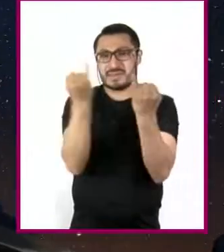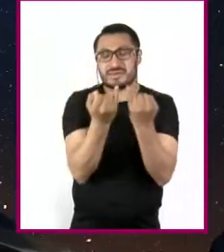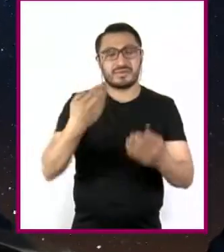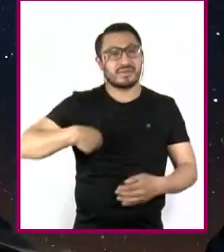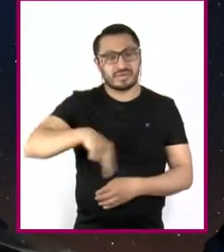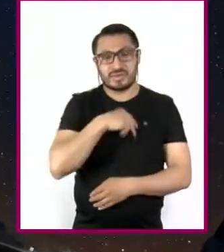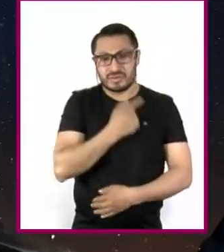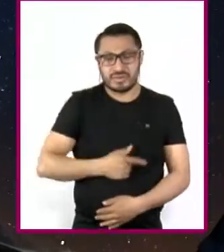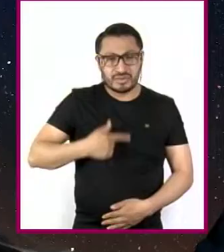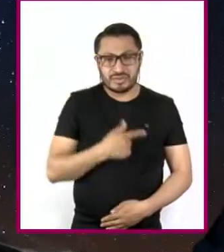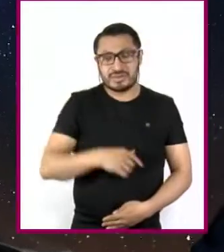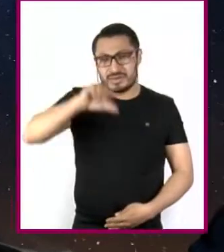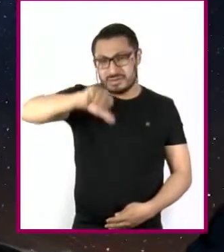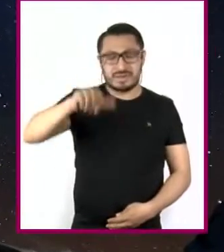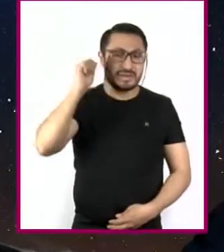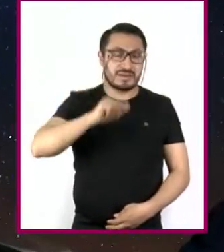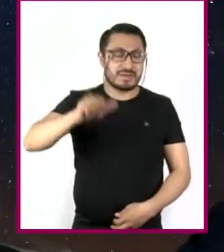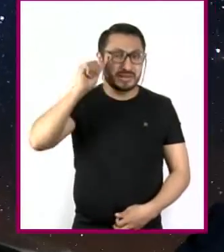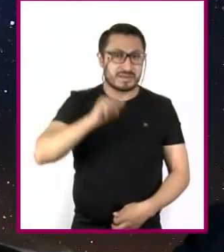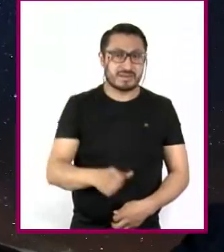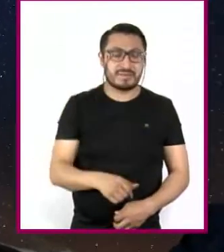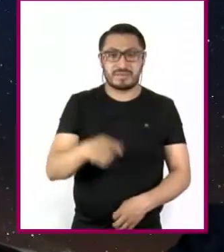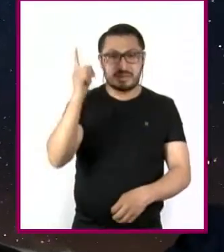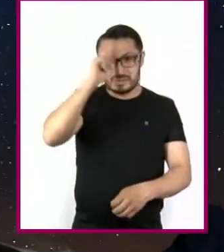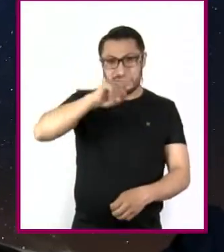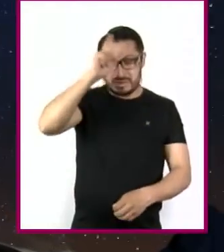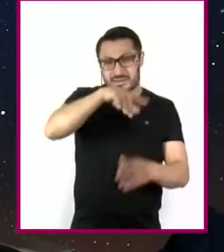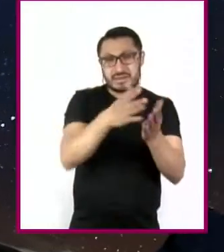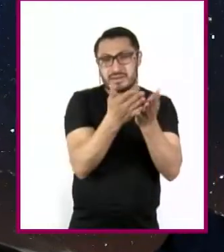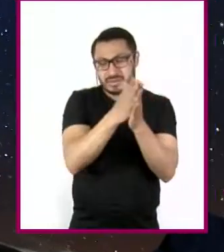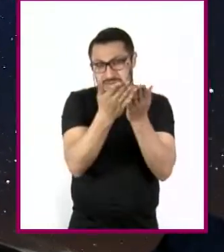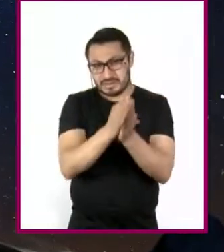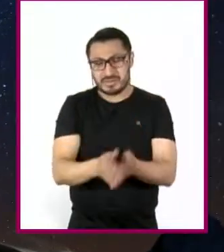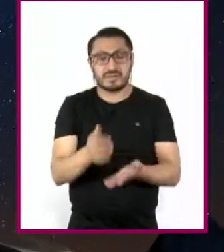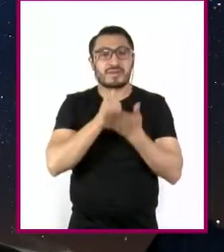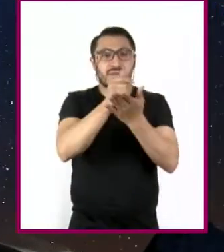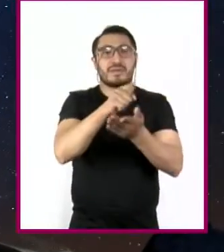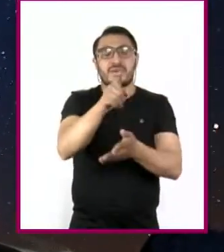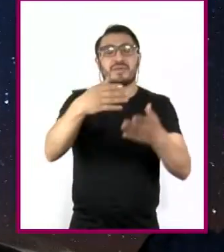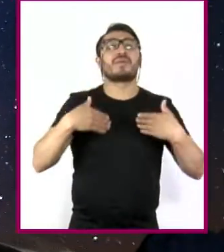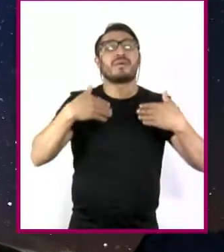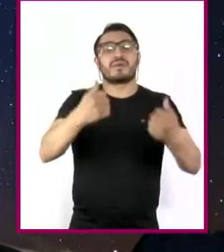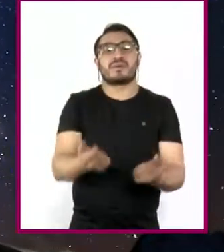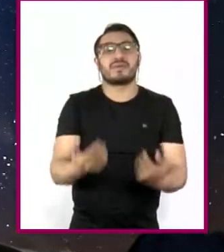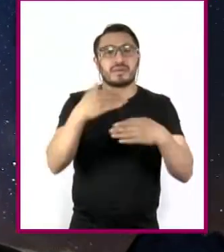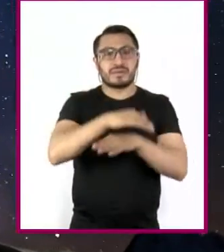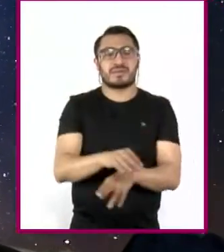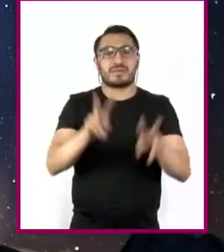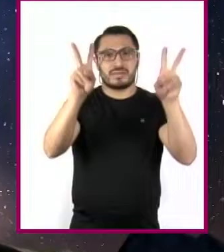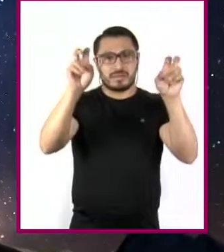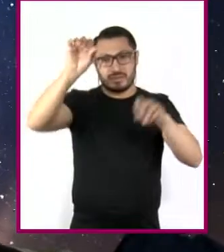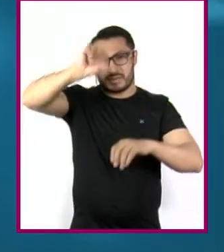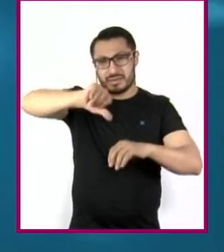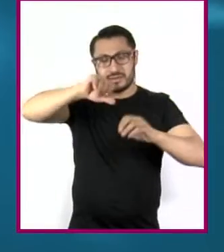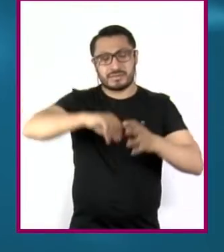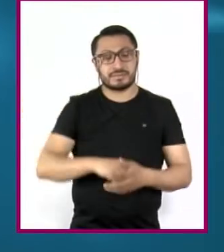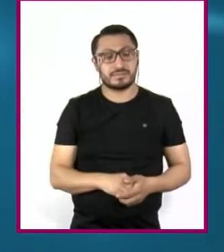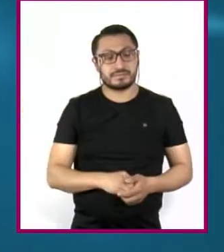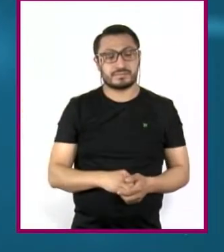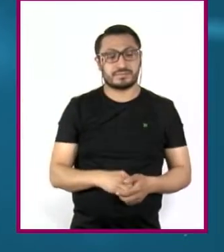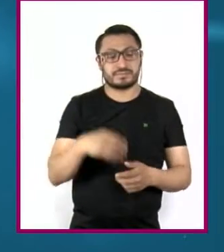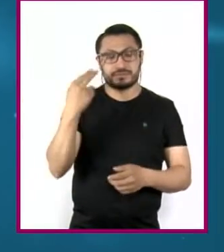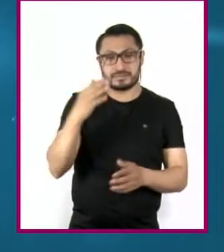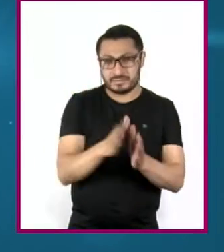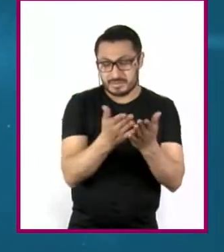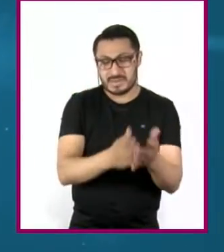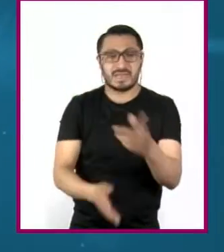Y como hacemos en cada aventura, les queremos recomendar un libro que les ayudará a entender más sobre las partículas en el universo. El libro